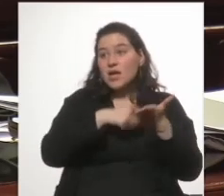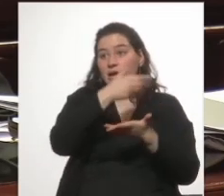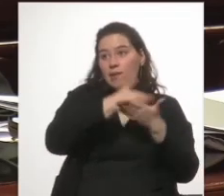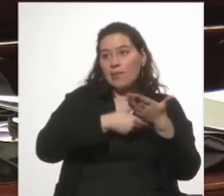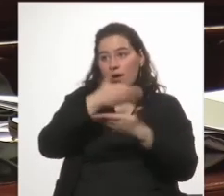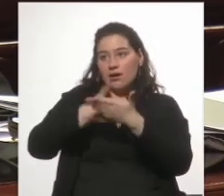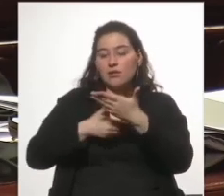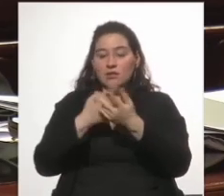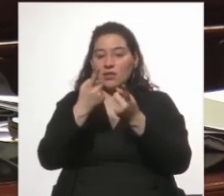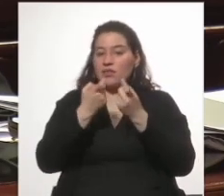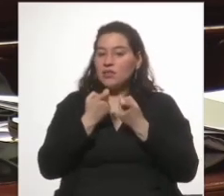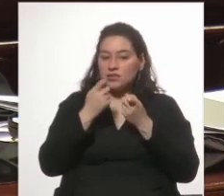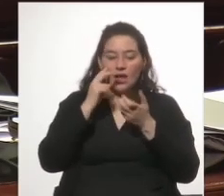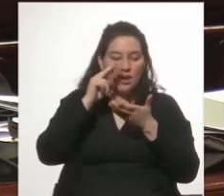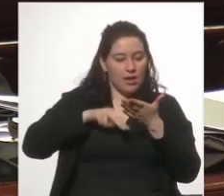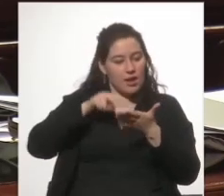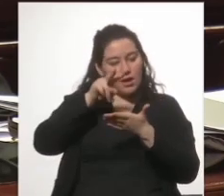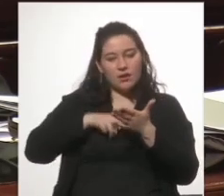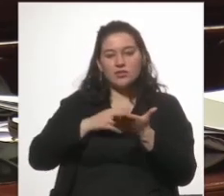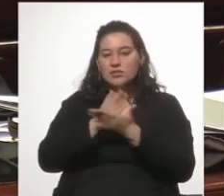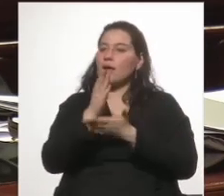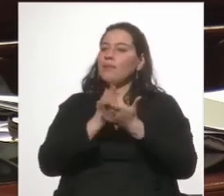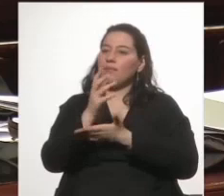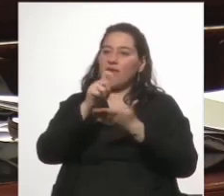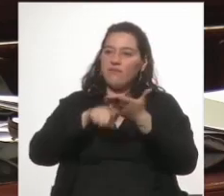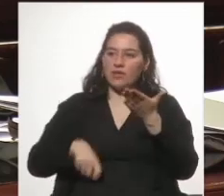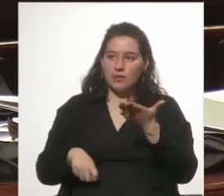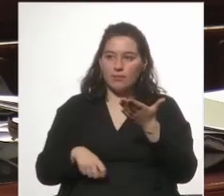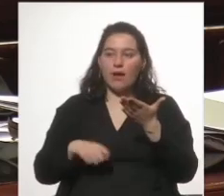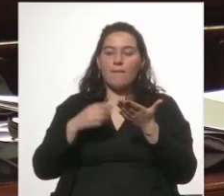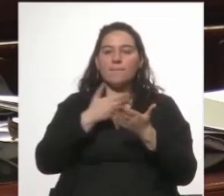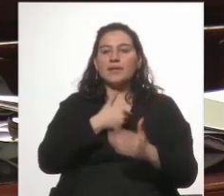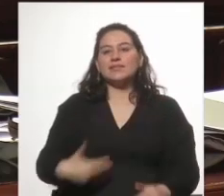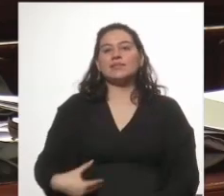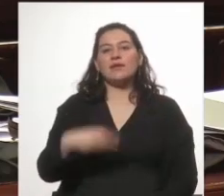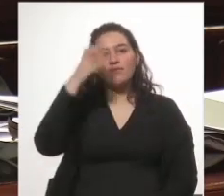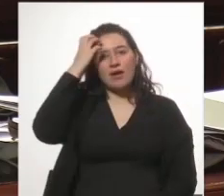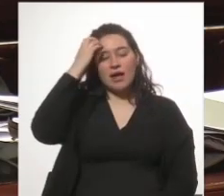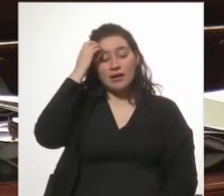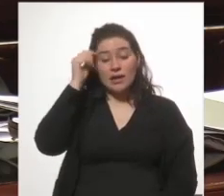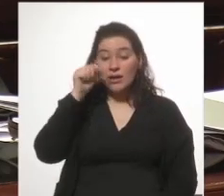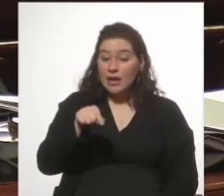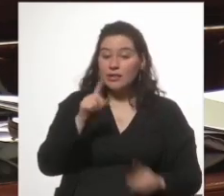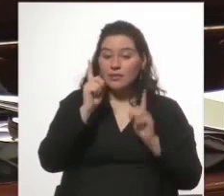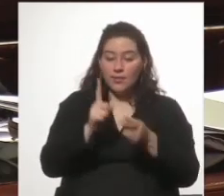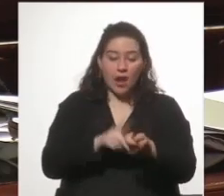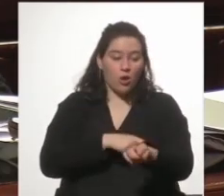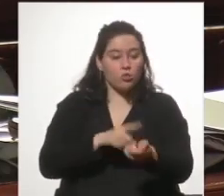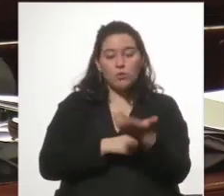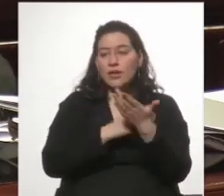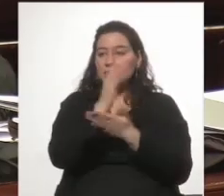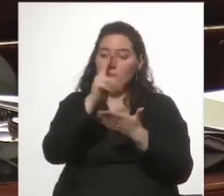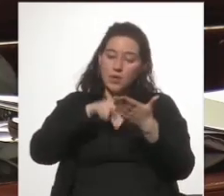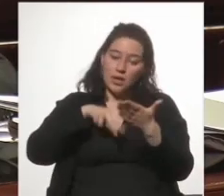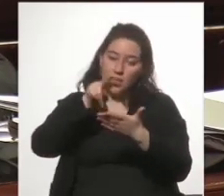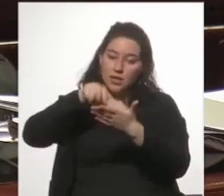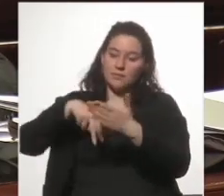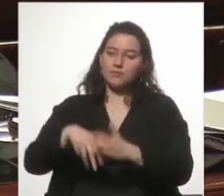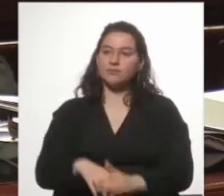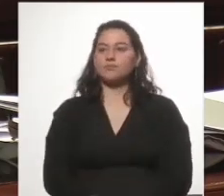lo que debía leer toda la documentación a firmar por el presidente Vázquez y que éste mismo acostumbraba a hacer lo